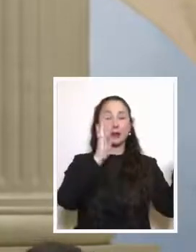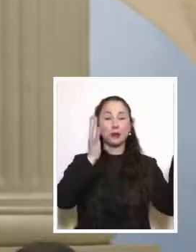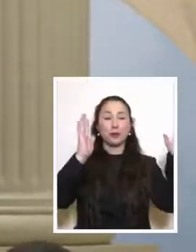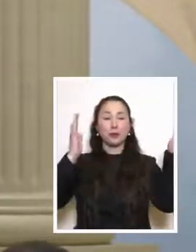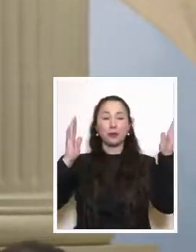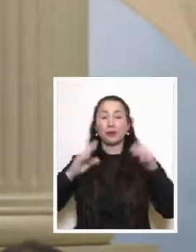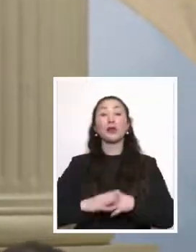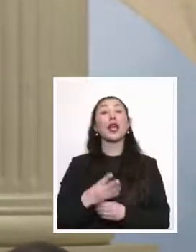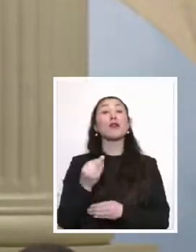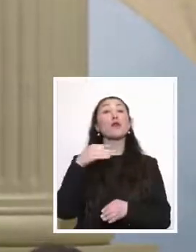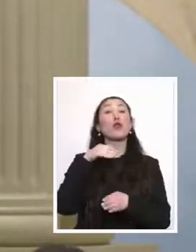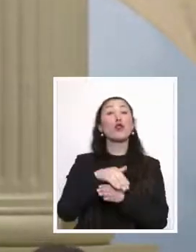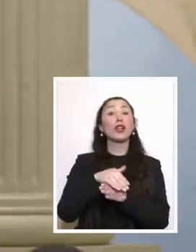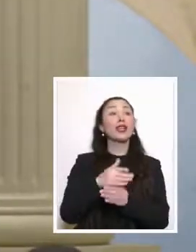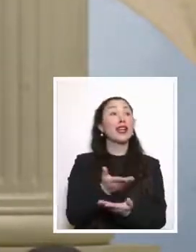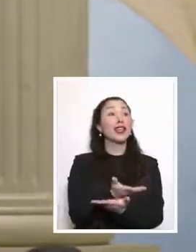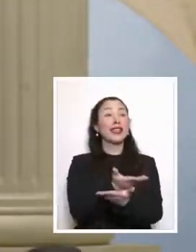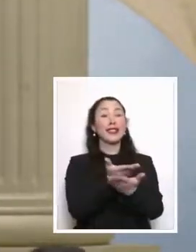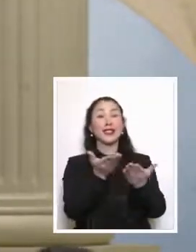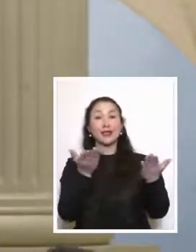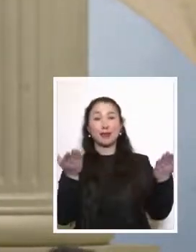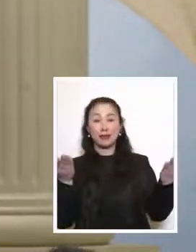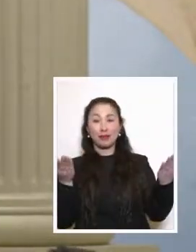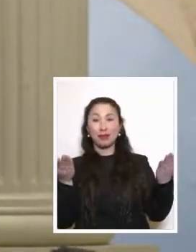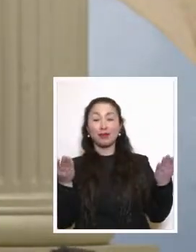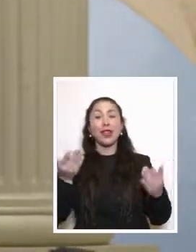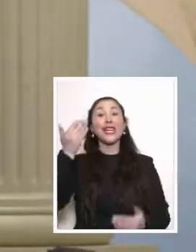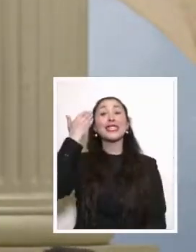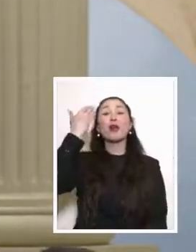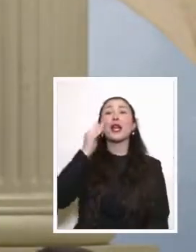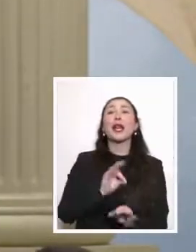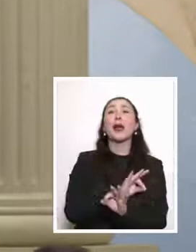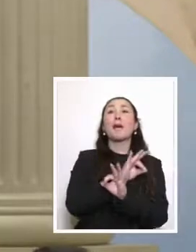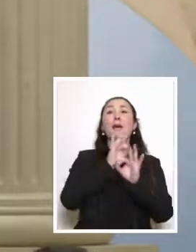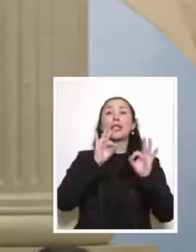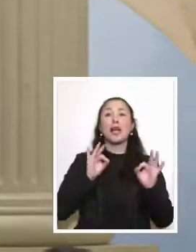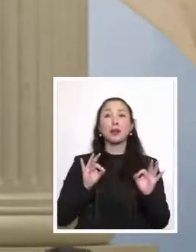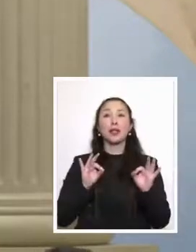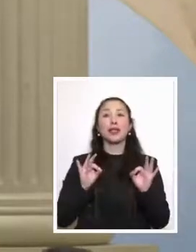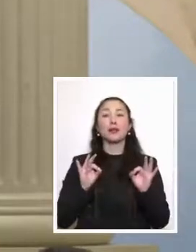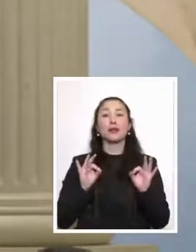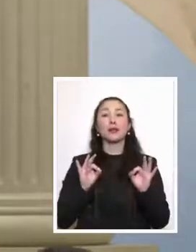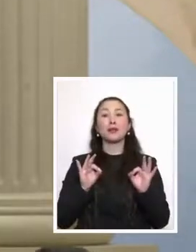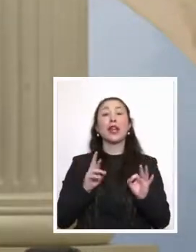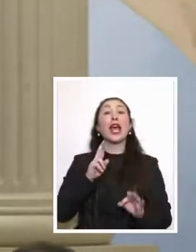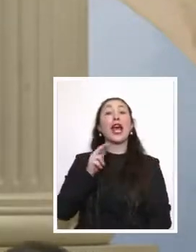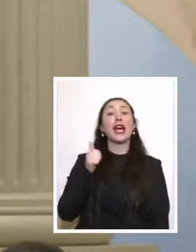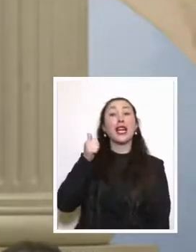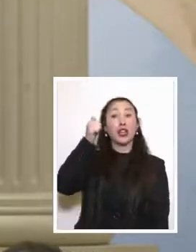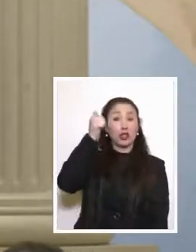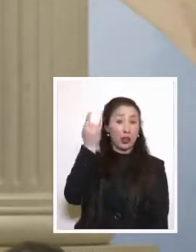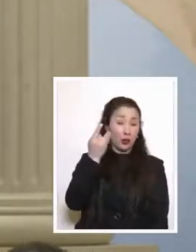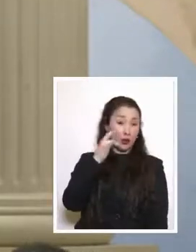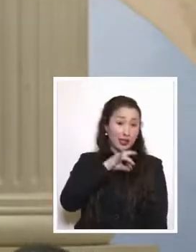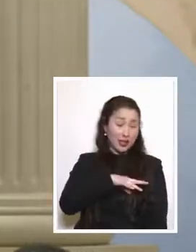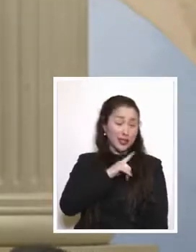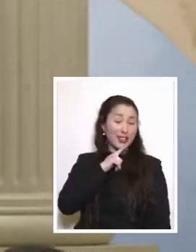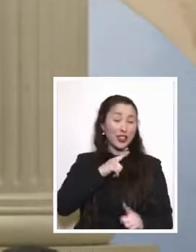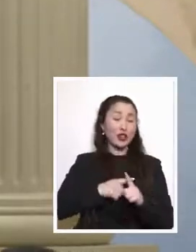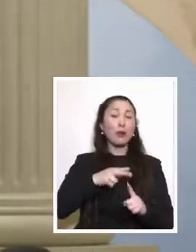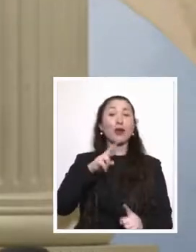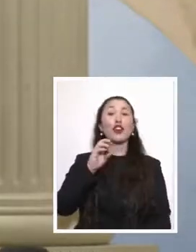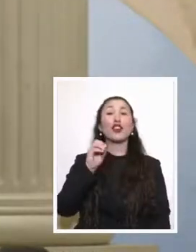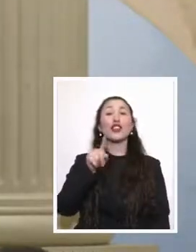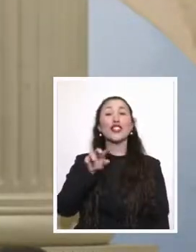Bien, buenas tardes a todos y a todas. Saludar especialmente a la rectora de la Universidad de Chile, señora Rosa